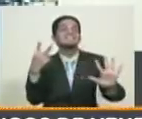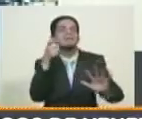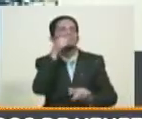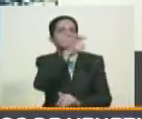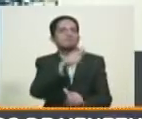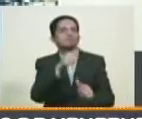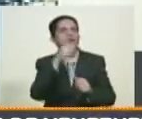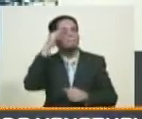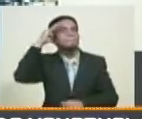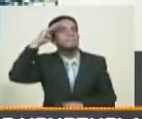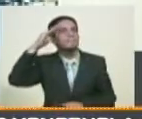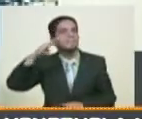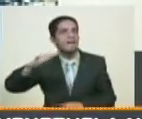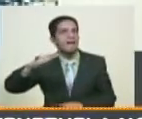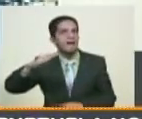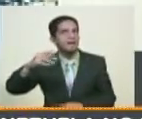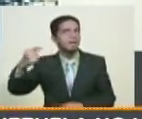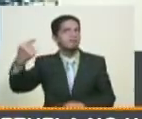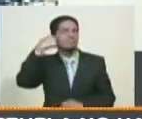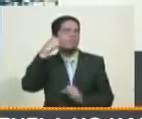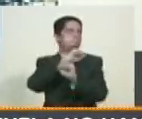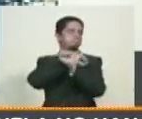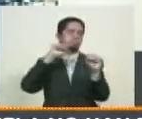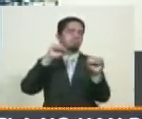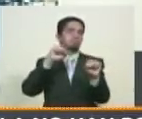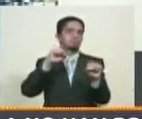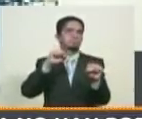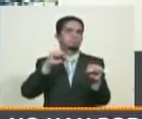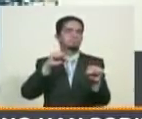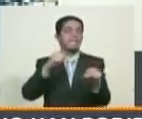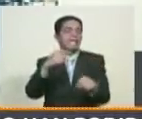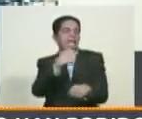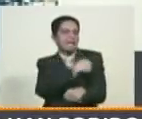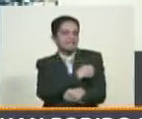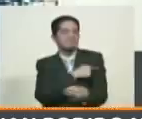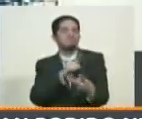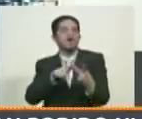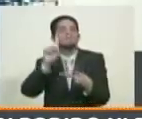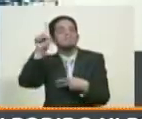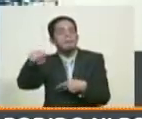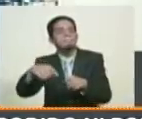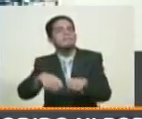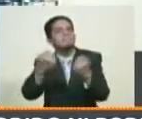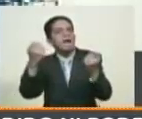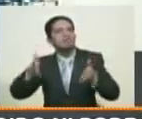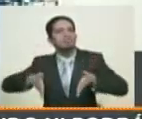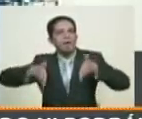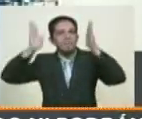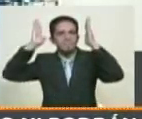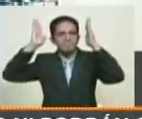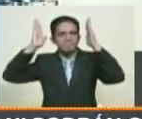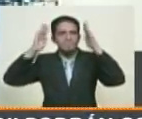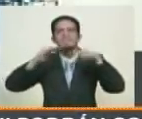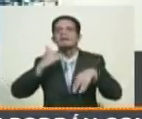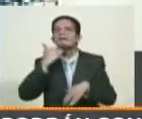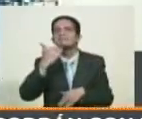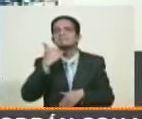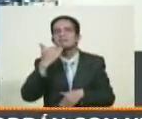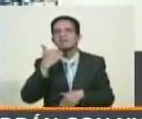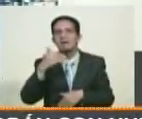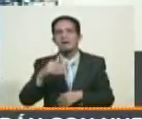militares quedaron heridos, aparte que hubo daños a edificaciones cercanas al